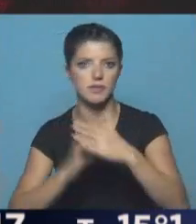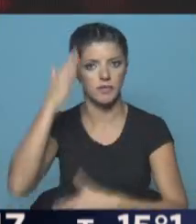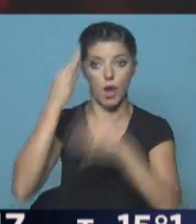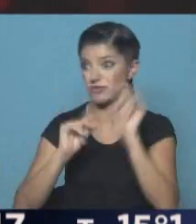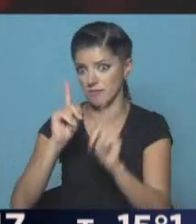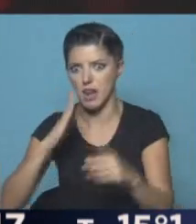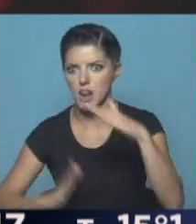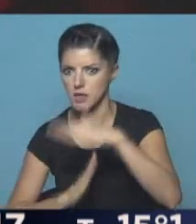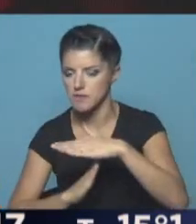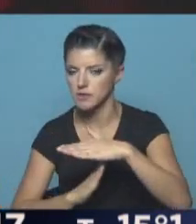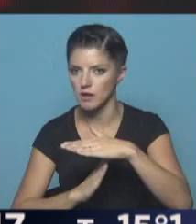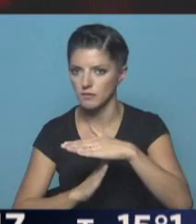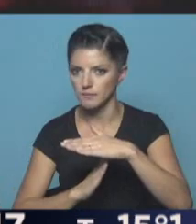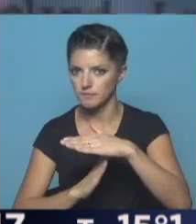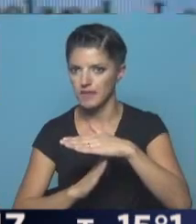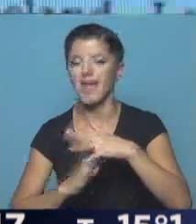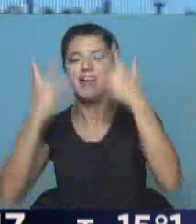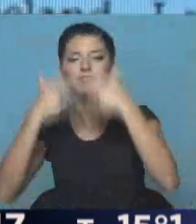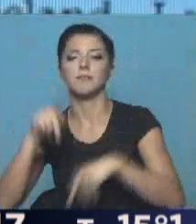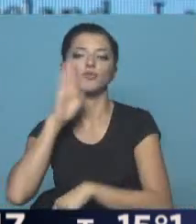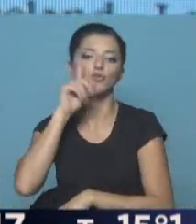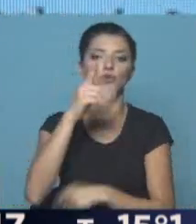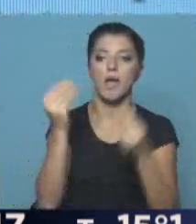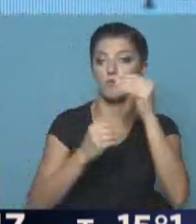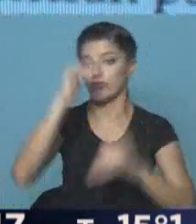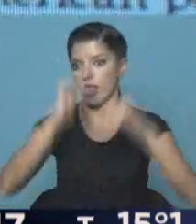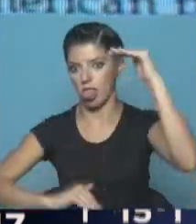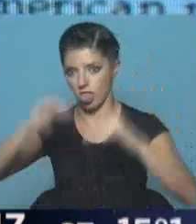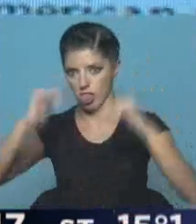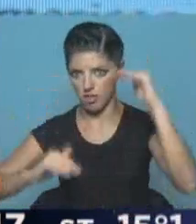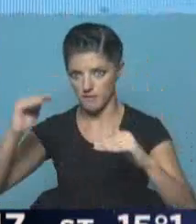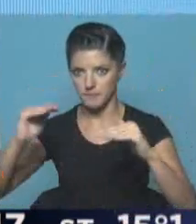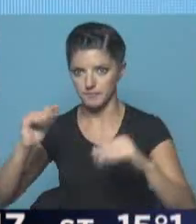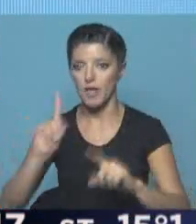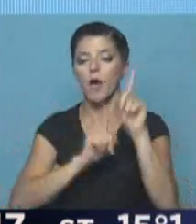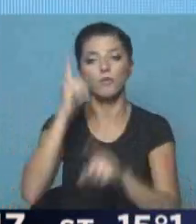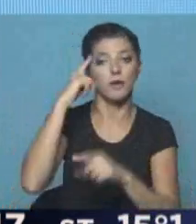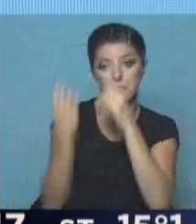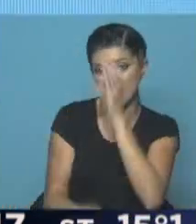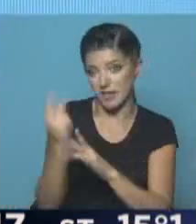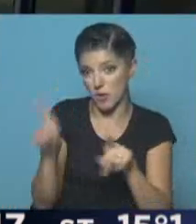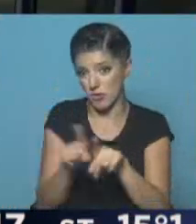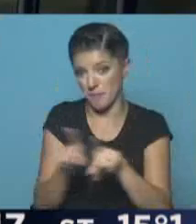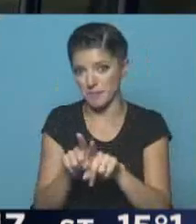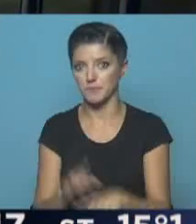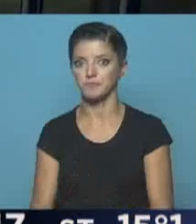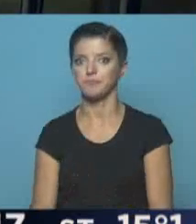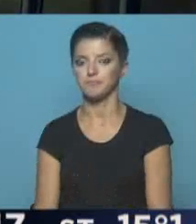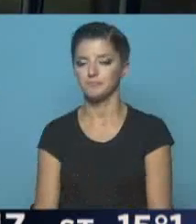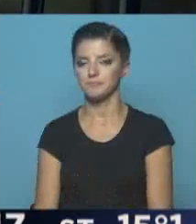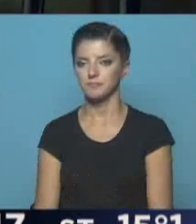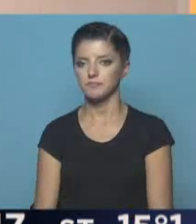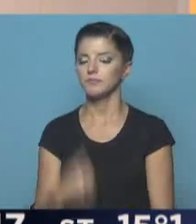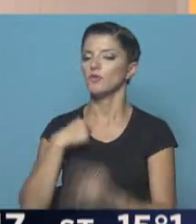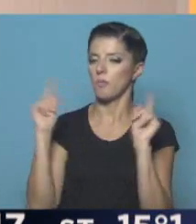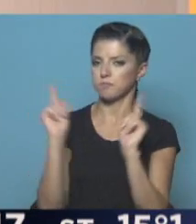judiciales. El sistema estadounidense es un sistema muy marcado por pesos y contrapesos. Claro. Son prácticamente quienes inventaron los pesos y contrapesos. Sí, brevemente pienso